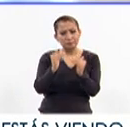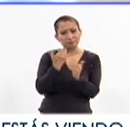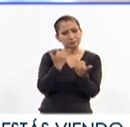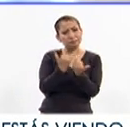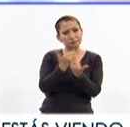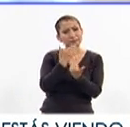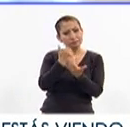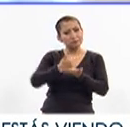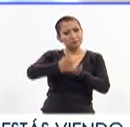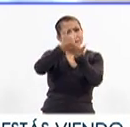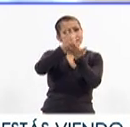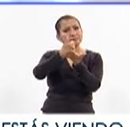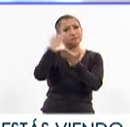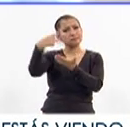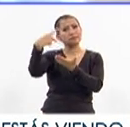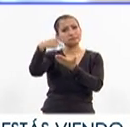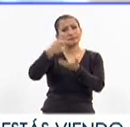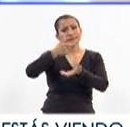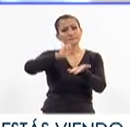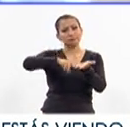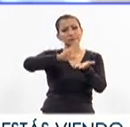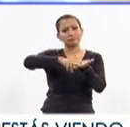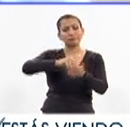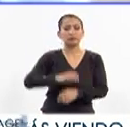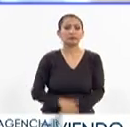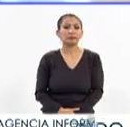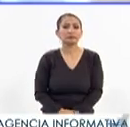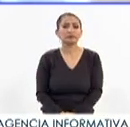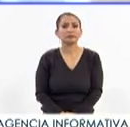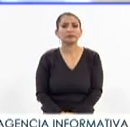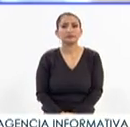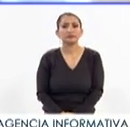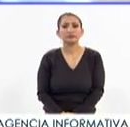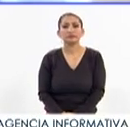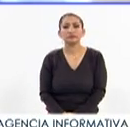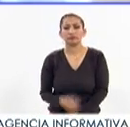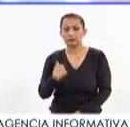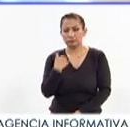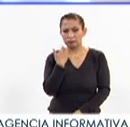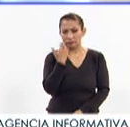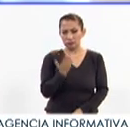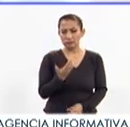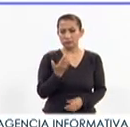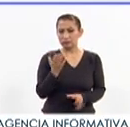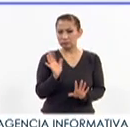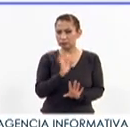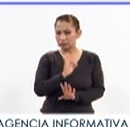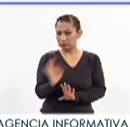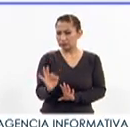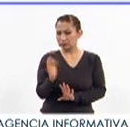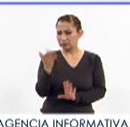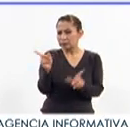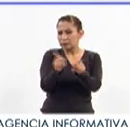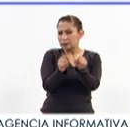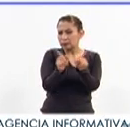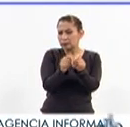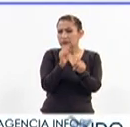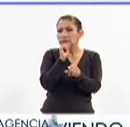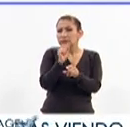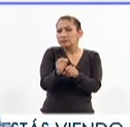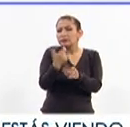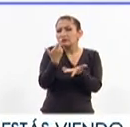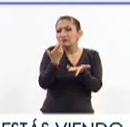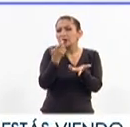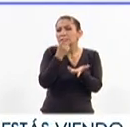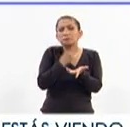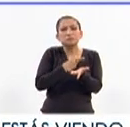equiparables en el sentido de costo. Claro, y doctor, me gustaría, si es posible, que muy brevemente también nos